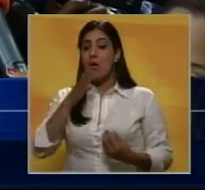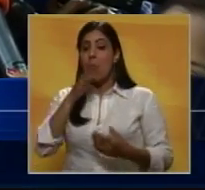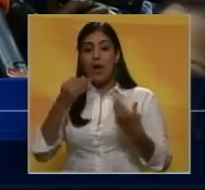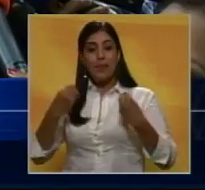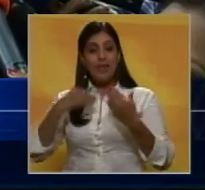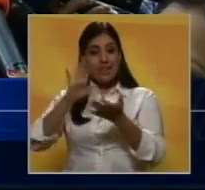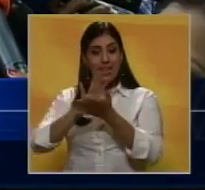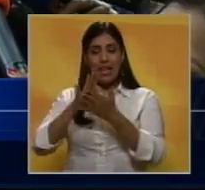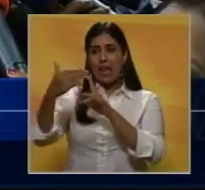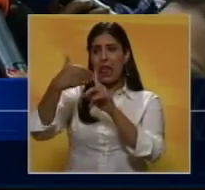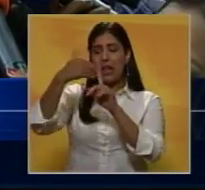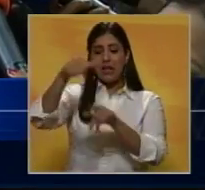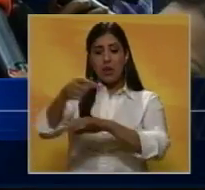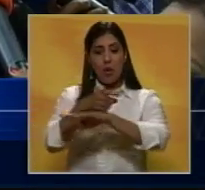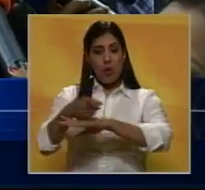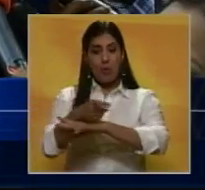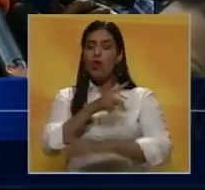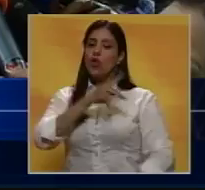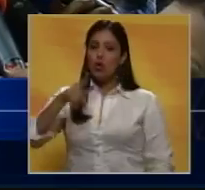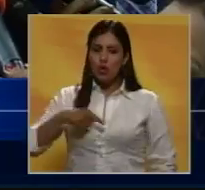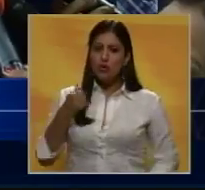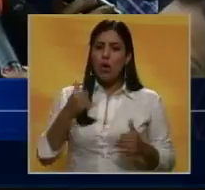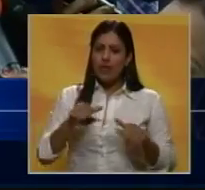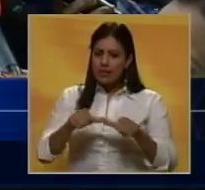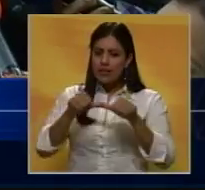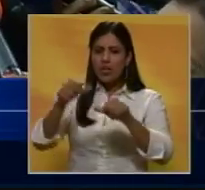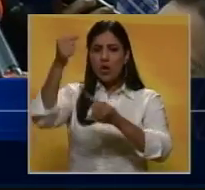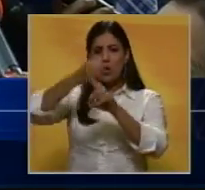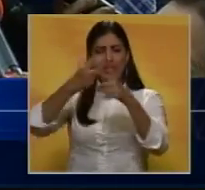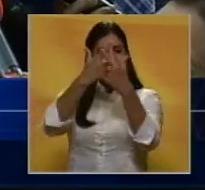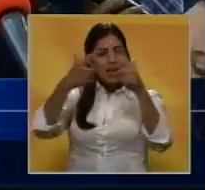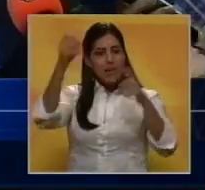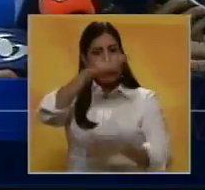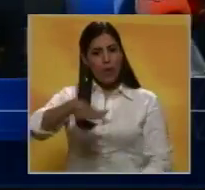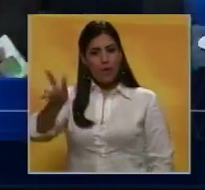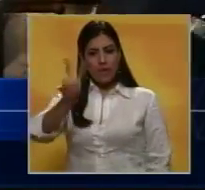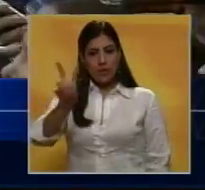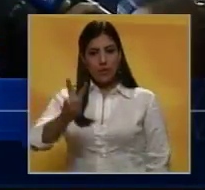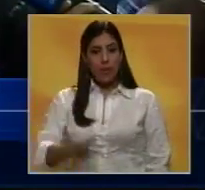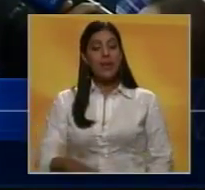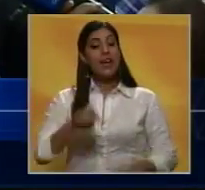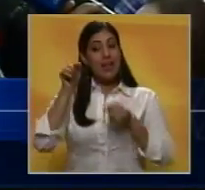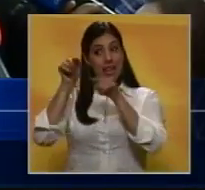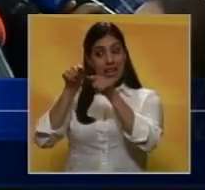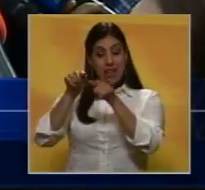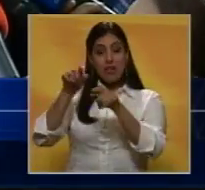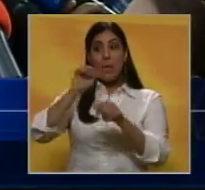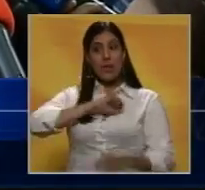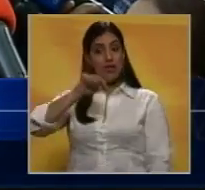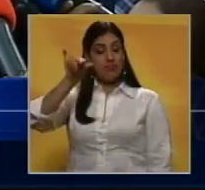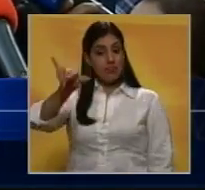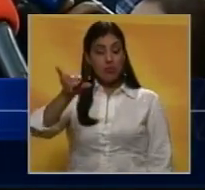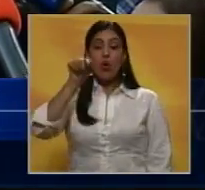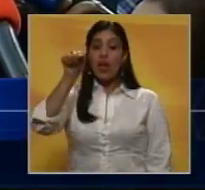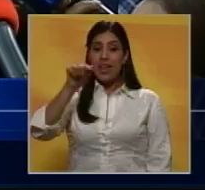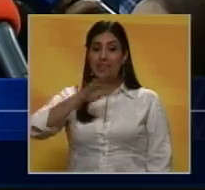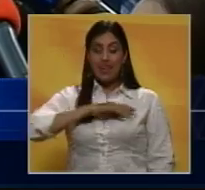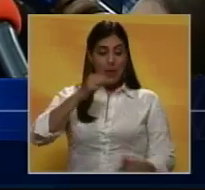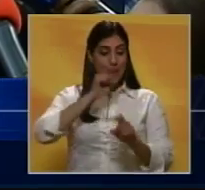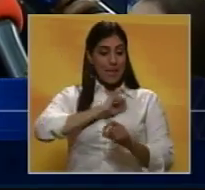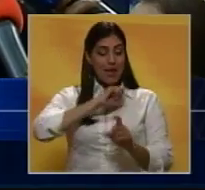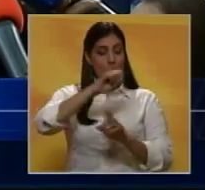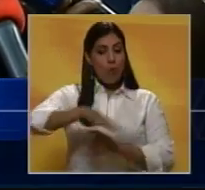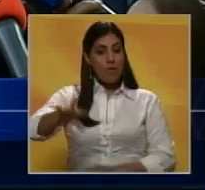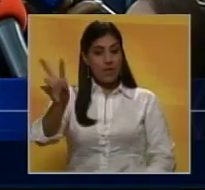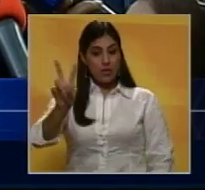en un país son perseguidos de este gobierno. Y nosotros vamos a seguir luchando para liberar a todo el pueblo de Venezuela. Ellos son los que tienen miedo. Ellos son los que le tienen miedo al